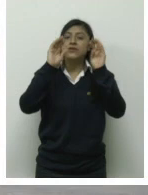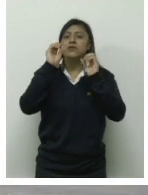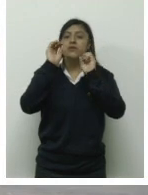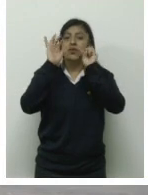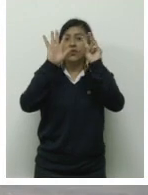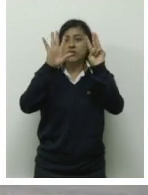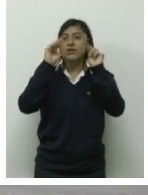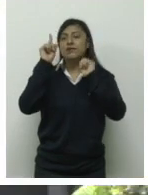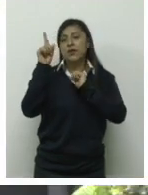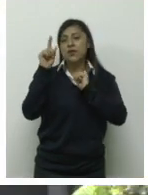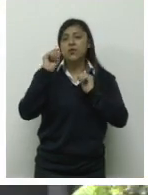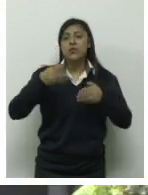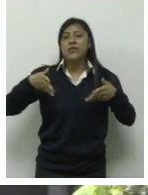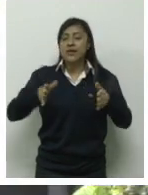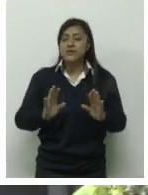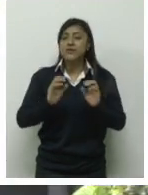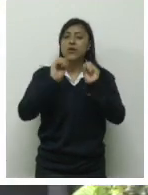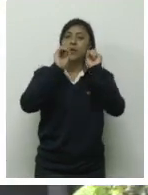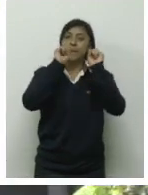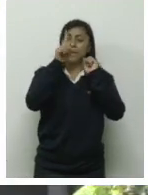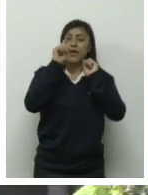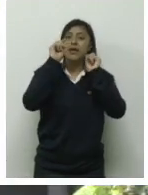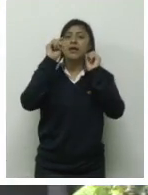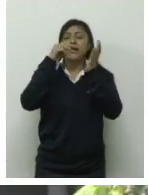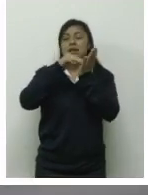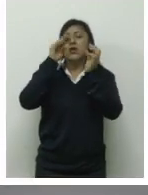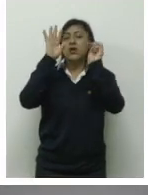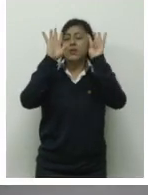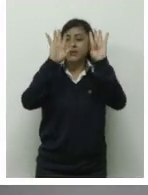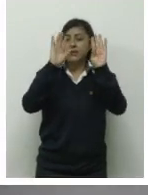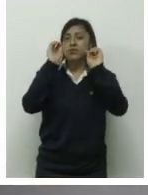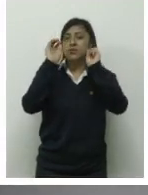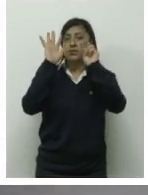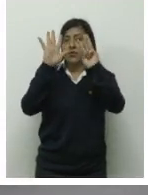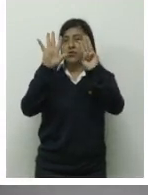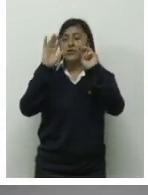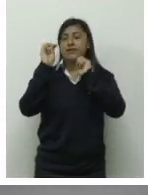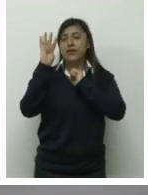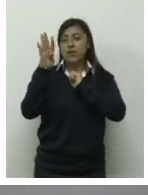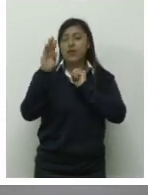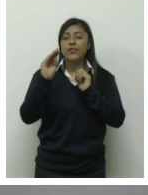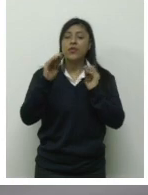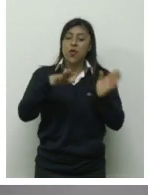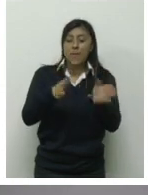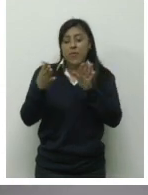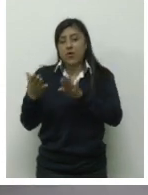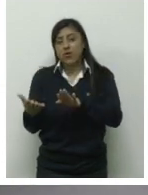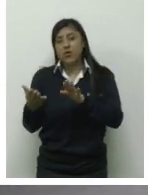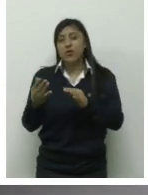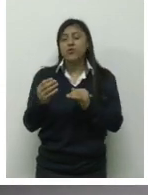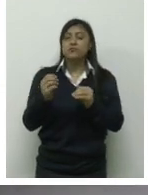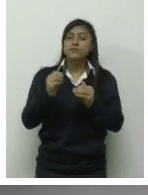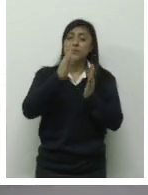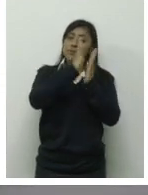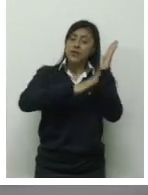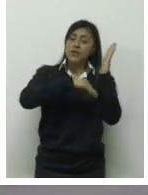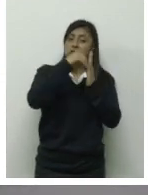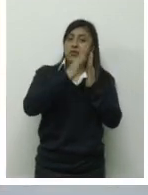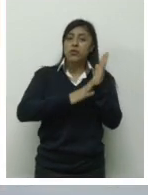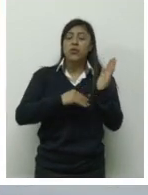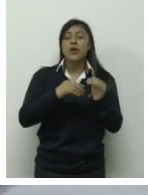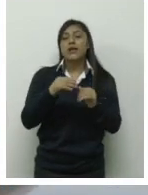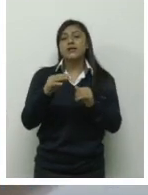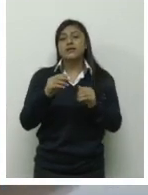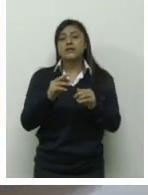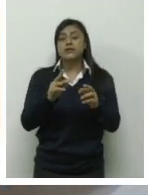y falleció un 21 de diciembre de 1984 a sus 93 años de edad. Sus